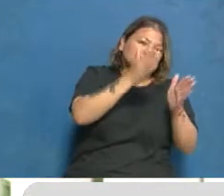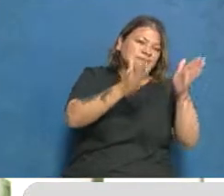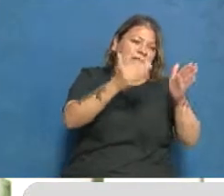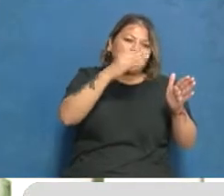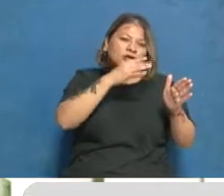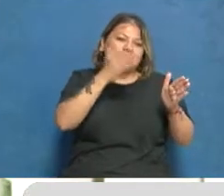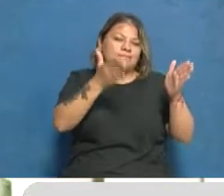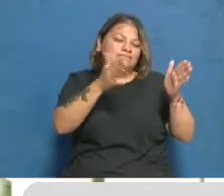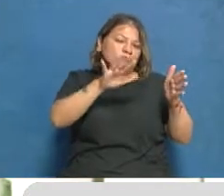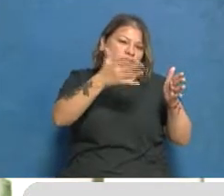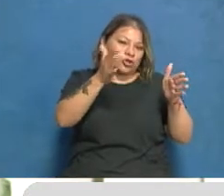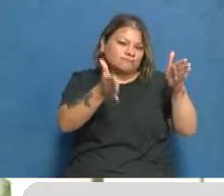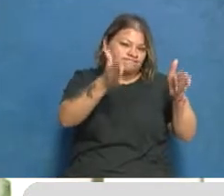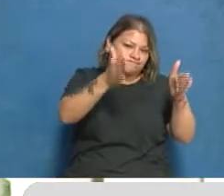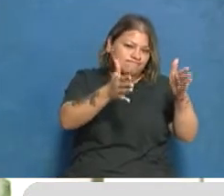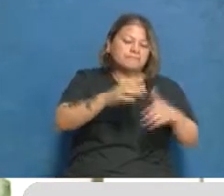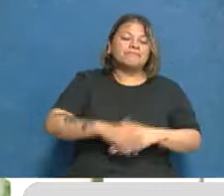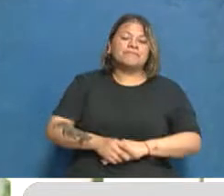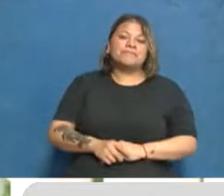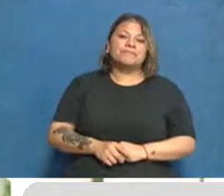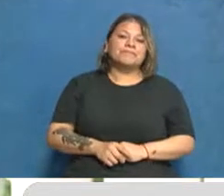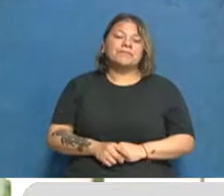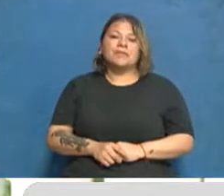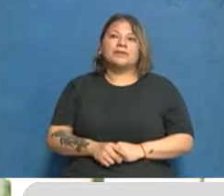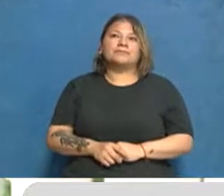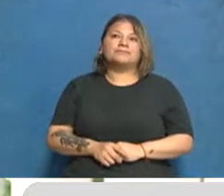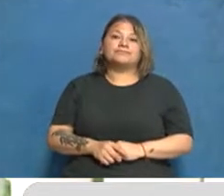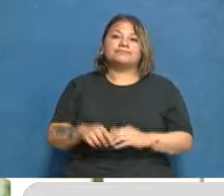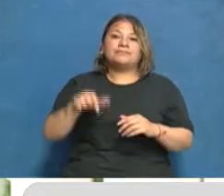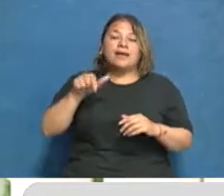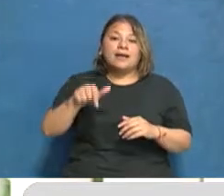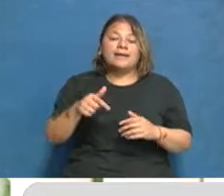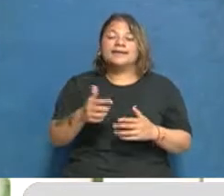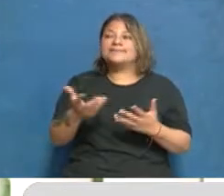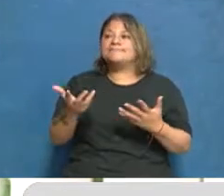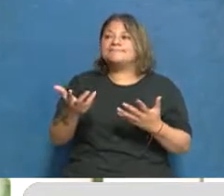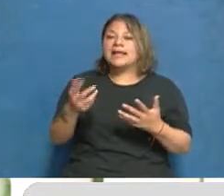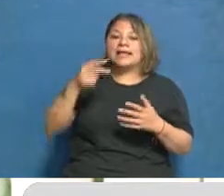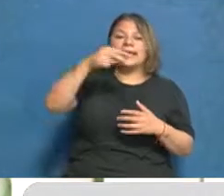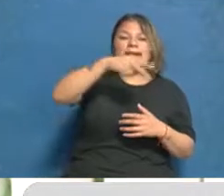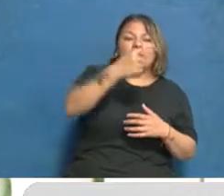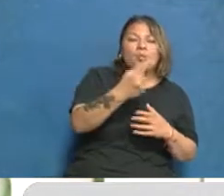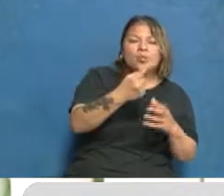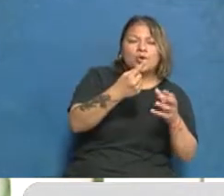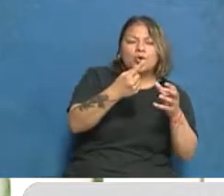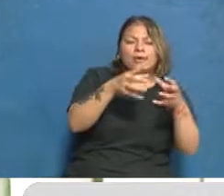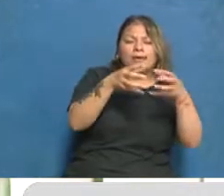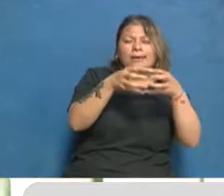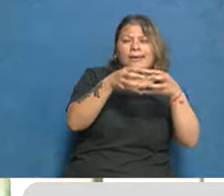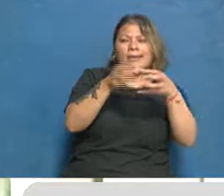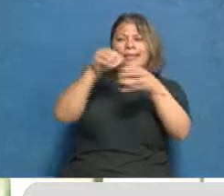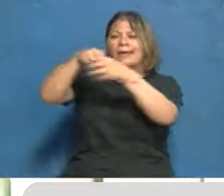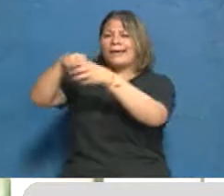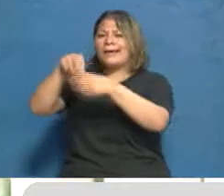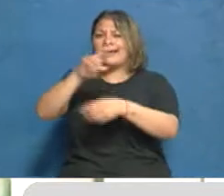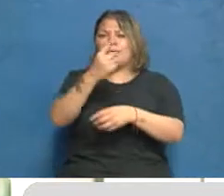14%. Estamos hablando de, ahí empieza a jugar si siendo N1 está en R1, R2 o